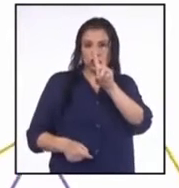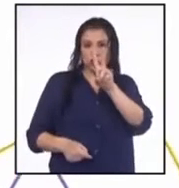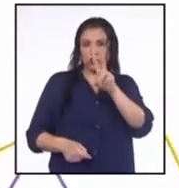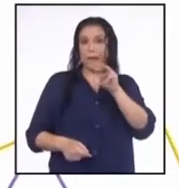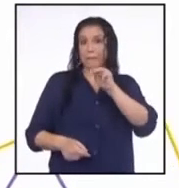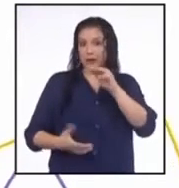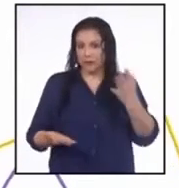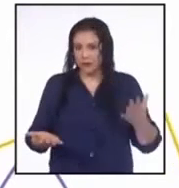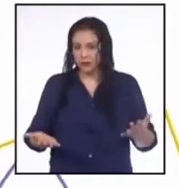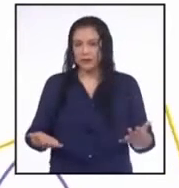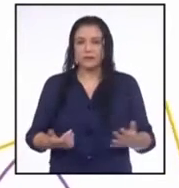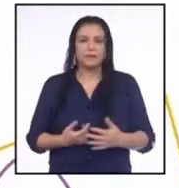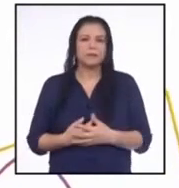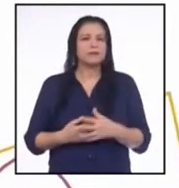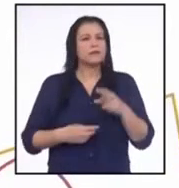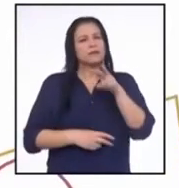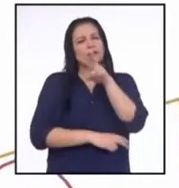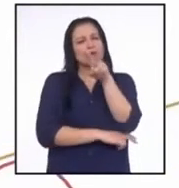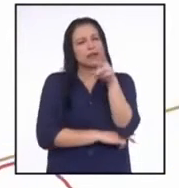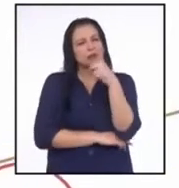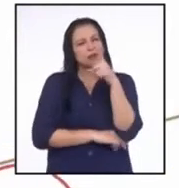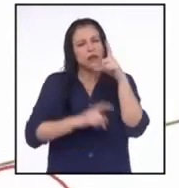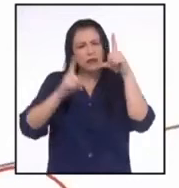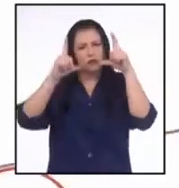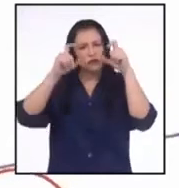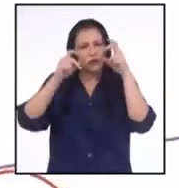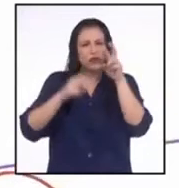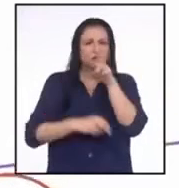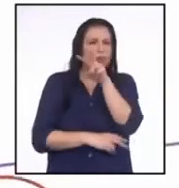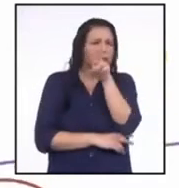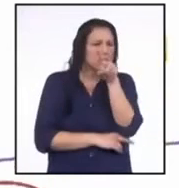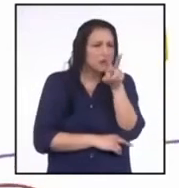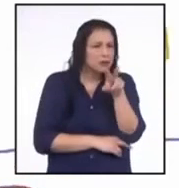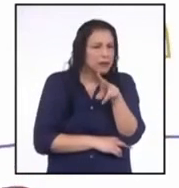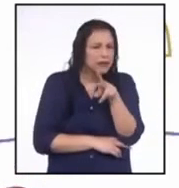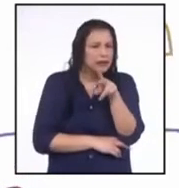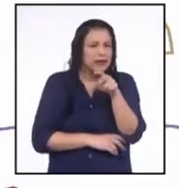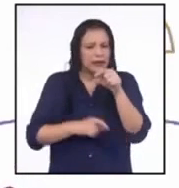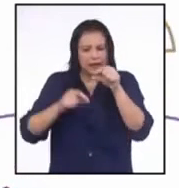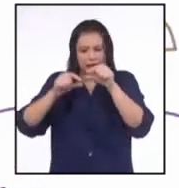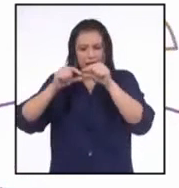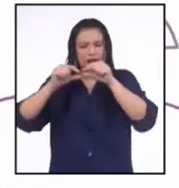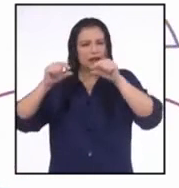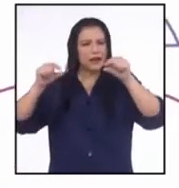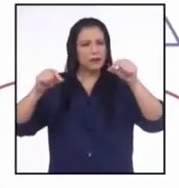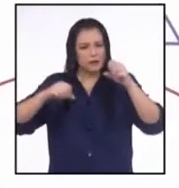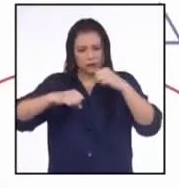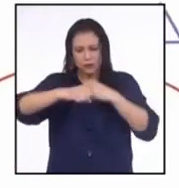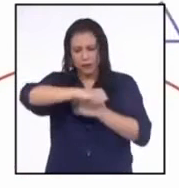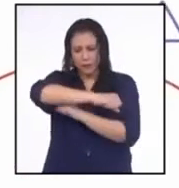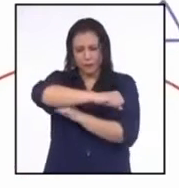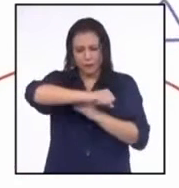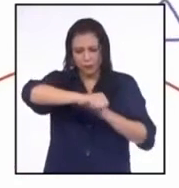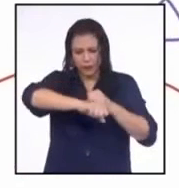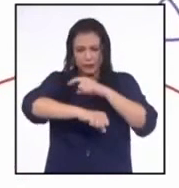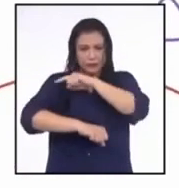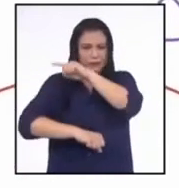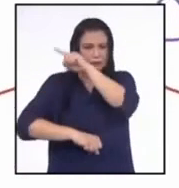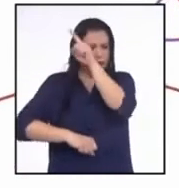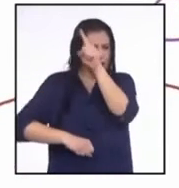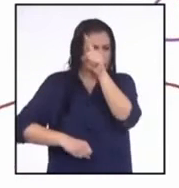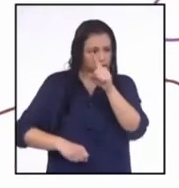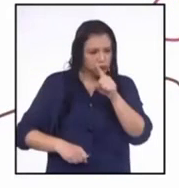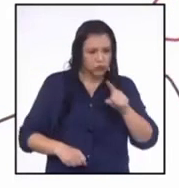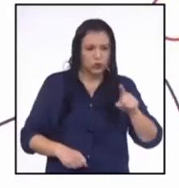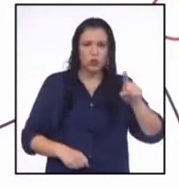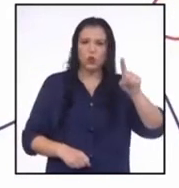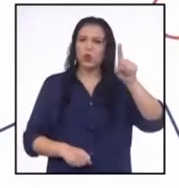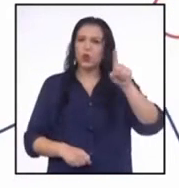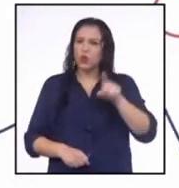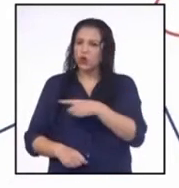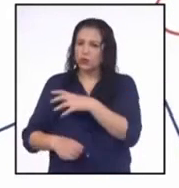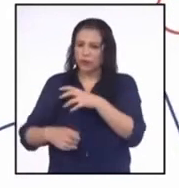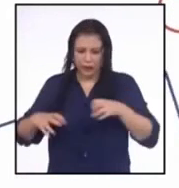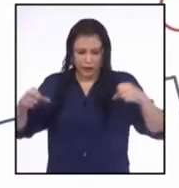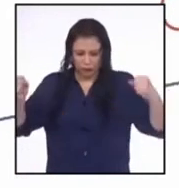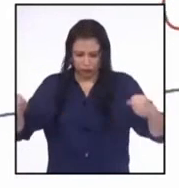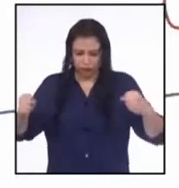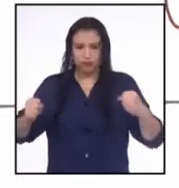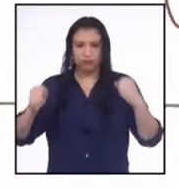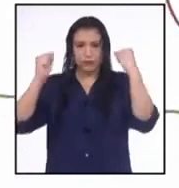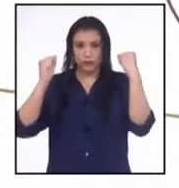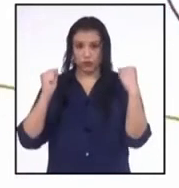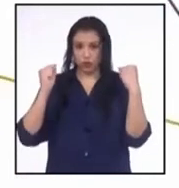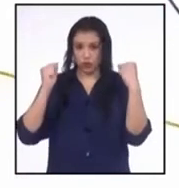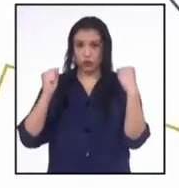pilar? Viendo la foto, puedo darme cuenta que el cable sobre el puente forma una curva que se emplea para sujetar la